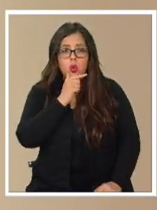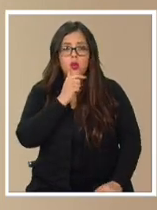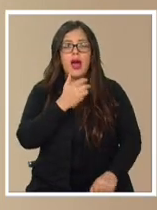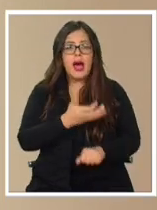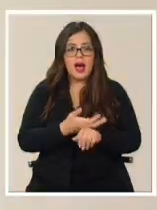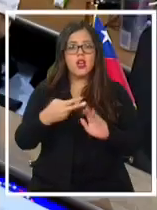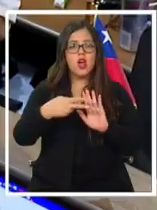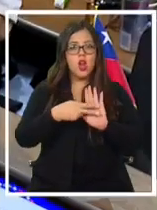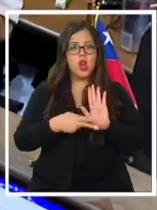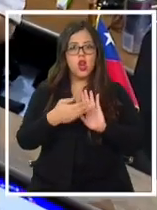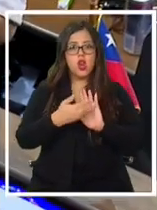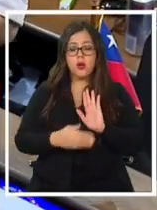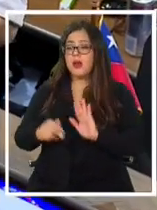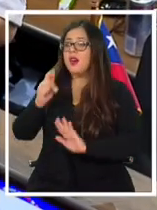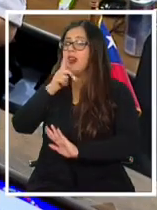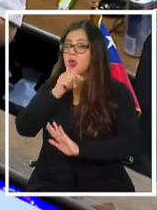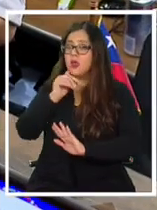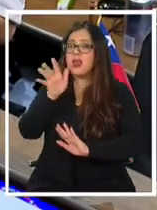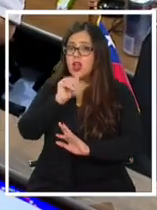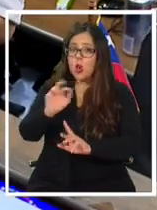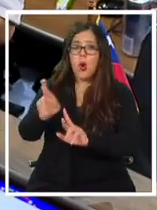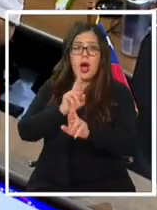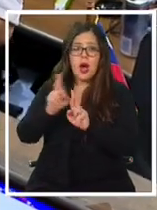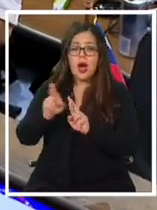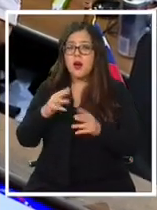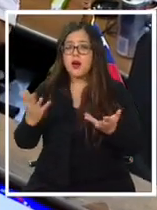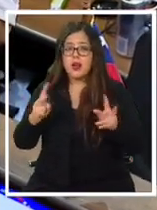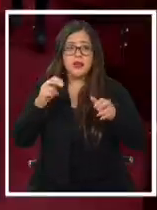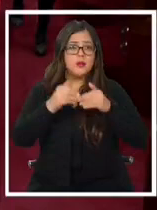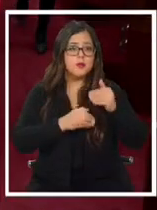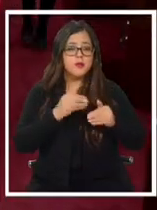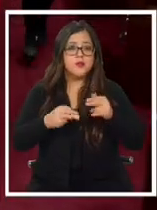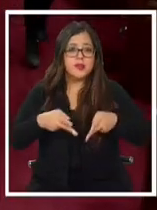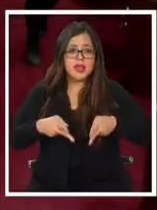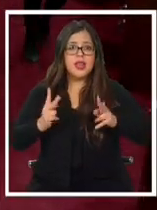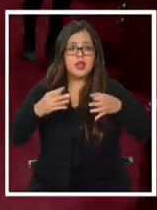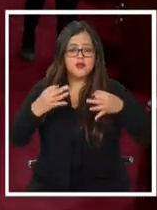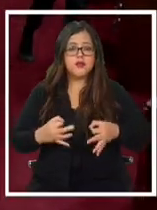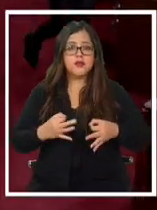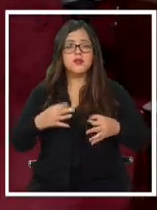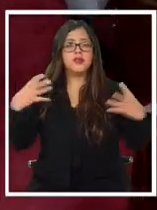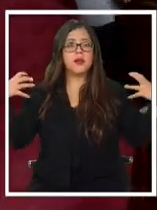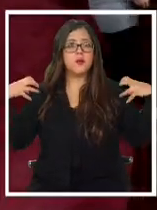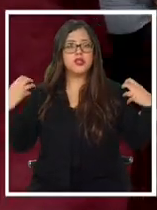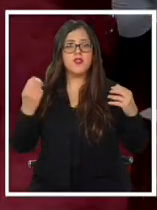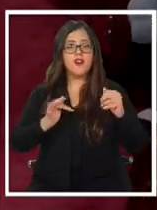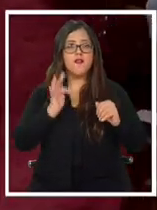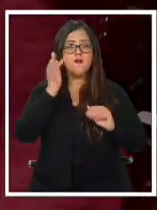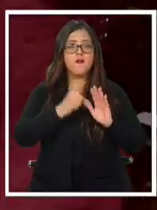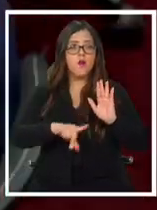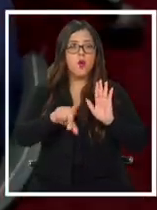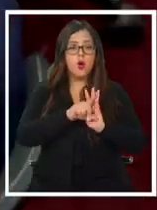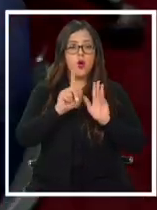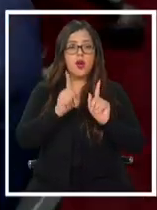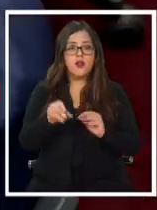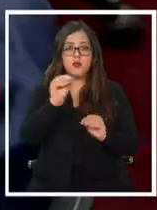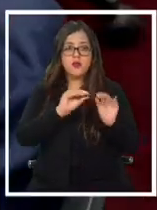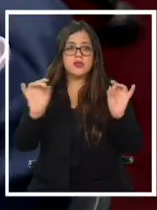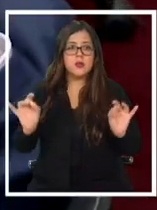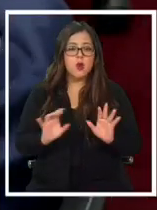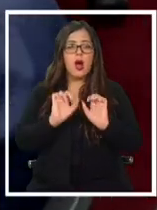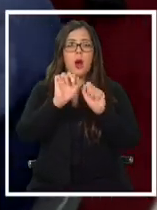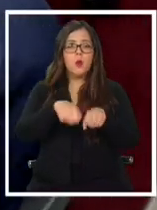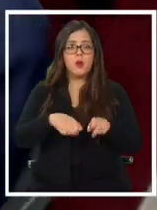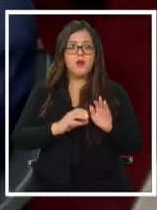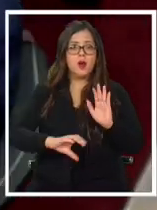esta normativa. Dudas que aún no tienen respuesta porque la implementación de este derecho quedará en manos de la futura ley que se tendría que elaborar si se aprueba el